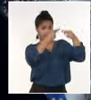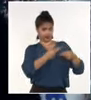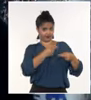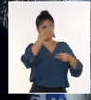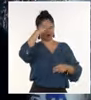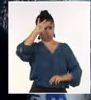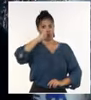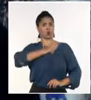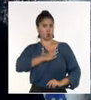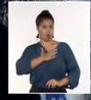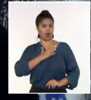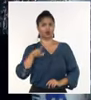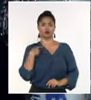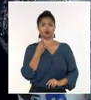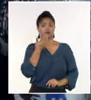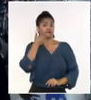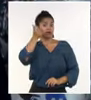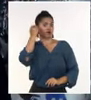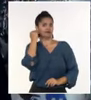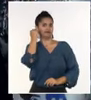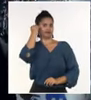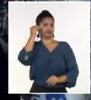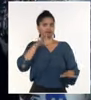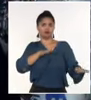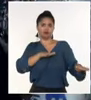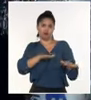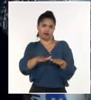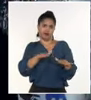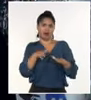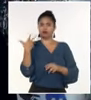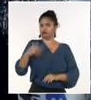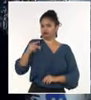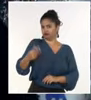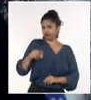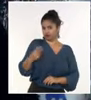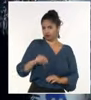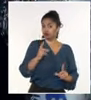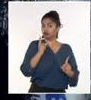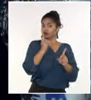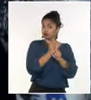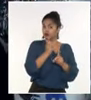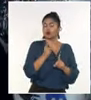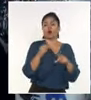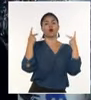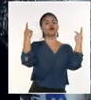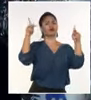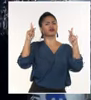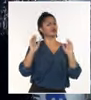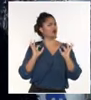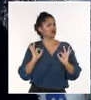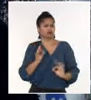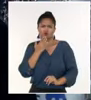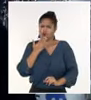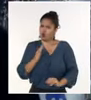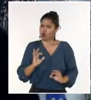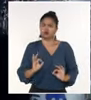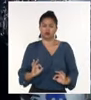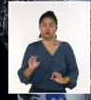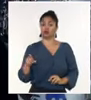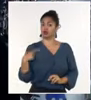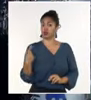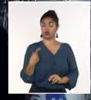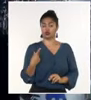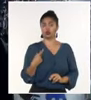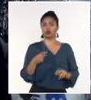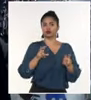forma competitiva, porque se van a hacer varios sparring con boxeadores fuertes y además nos va a dar la posibilidad de hacer un